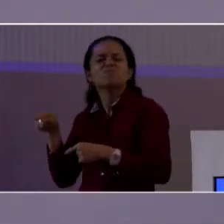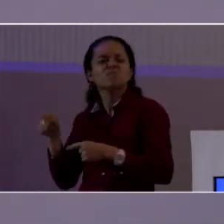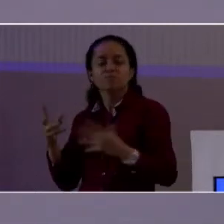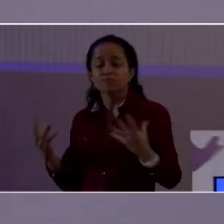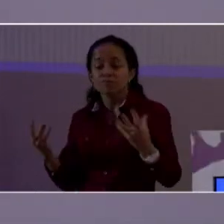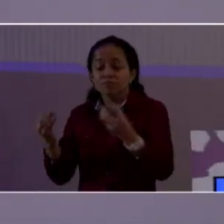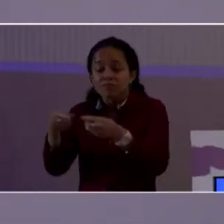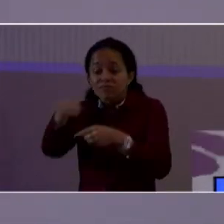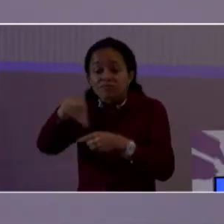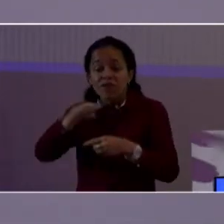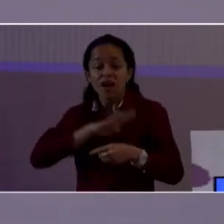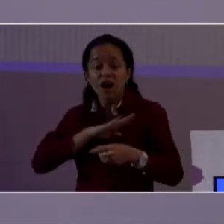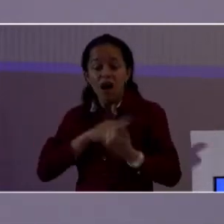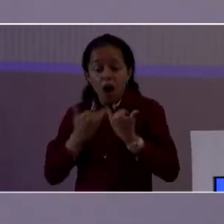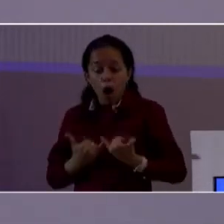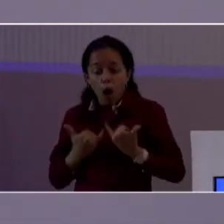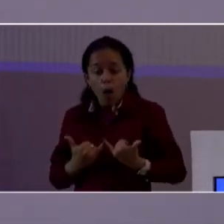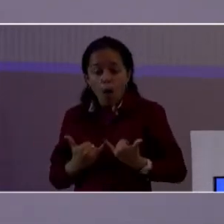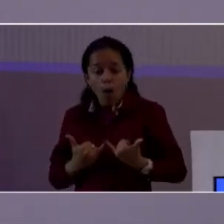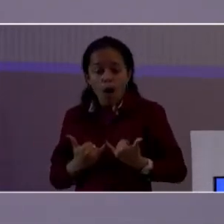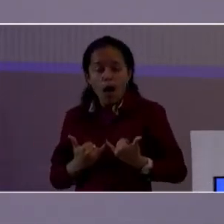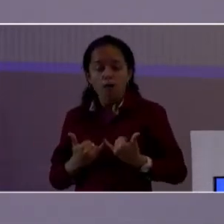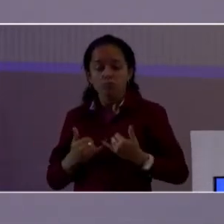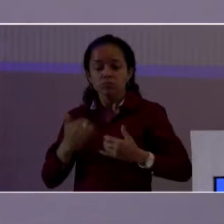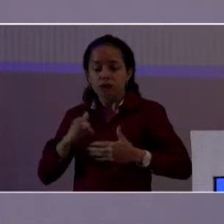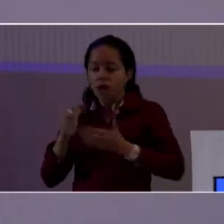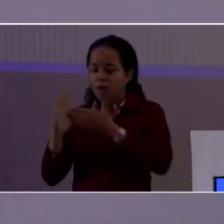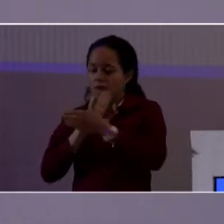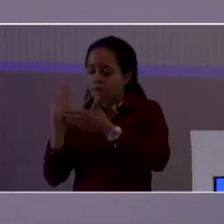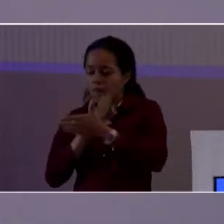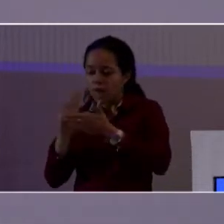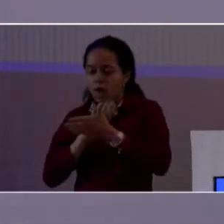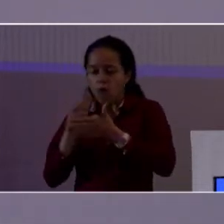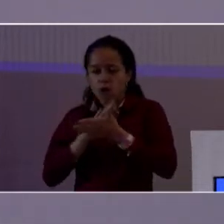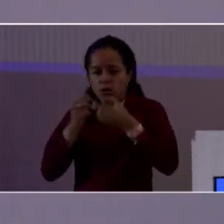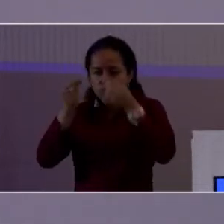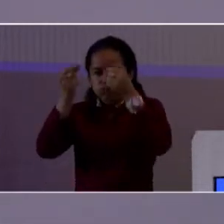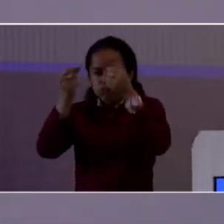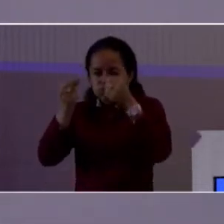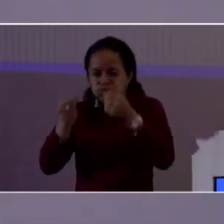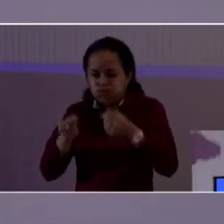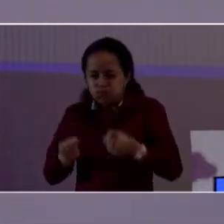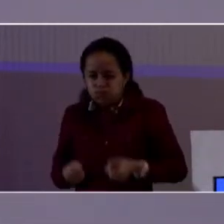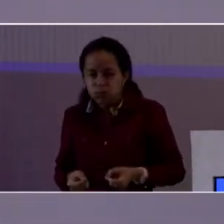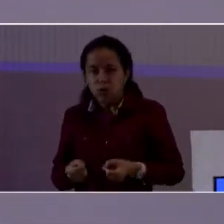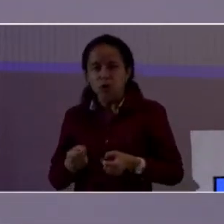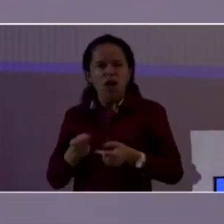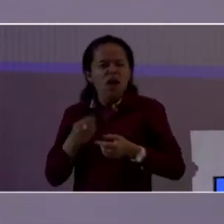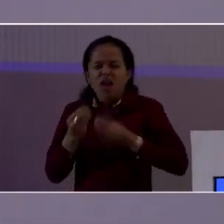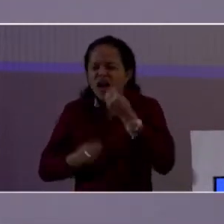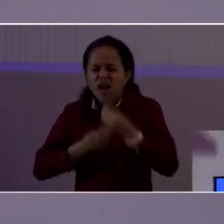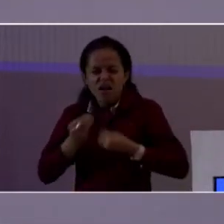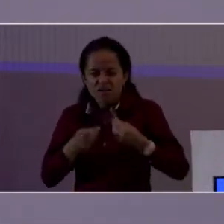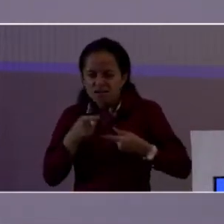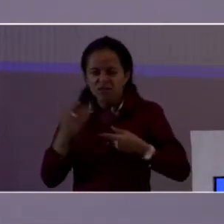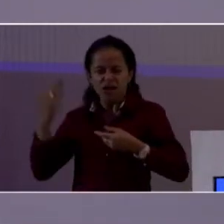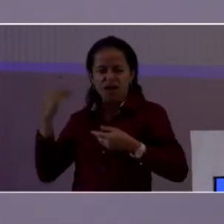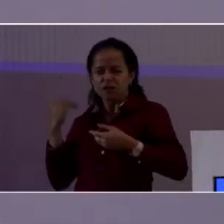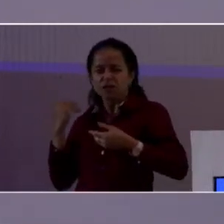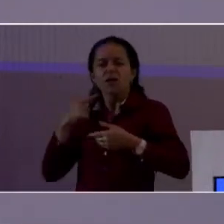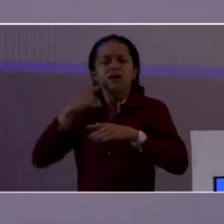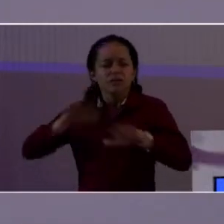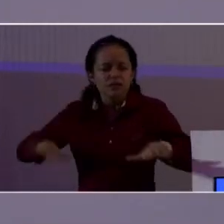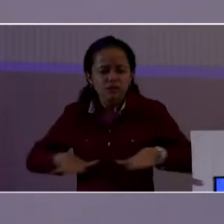de sus gobiernos vaya con un informe, ojalá muy riguroso, de lo que hemos venido haciendo desde los territorios y desde